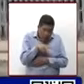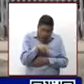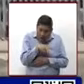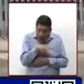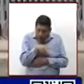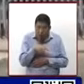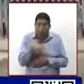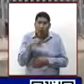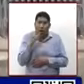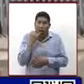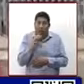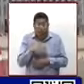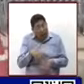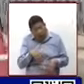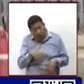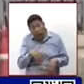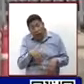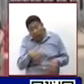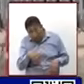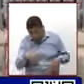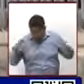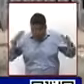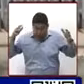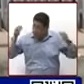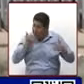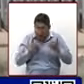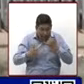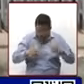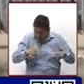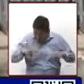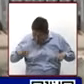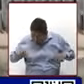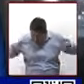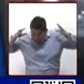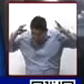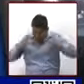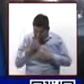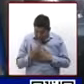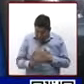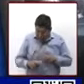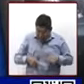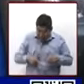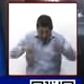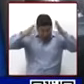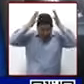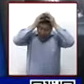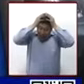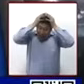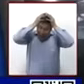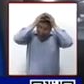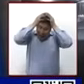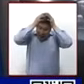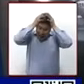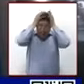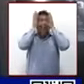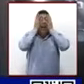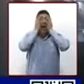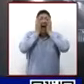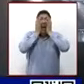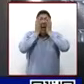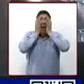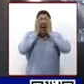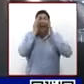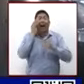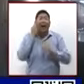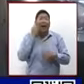niña en mal estado de salud y la traslada inmediatamente al hospital. Con evidentes signos